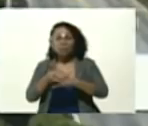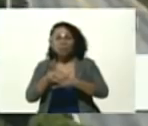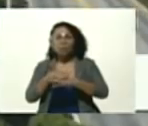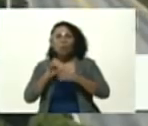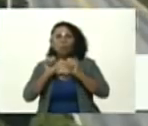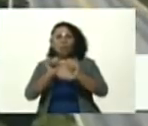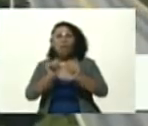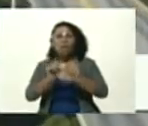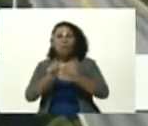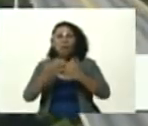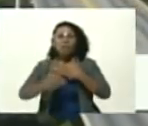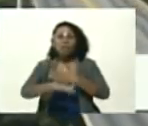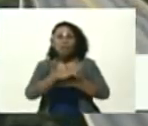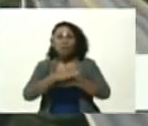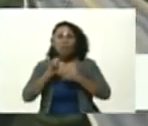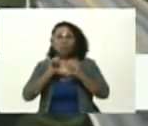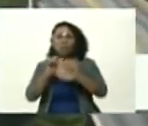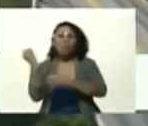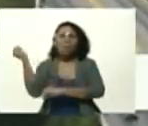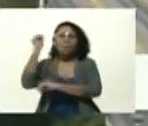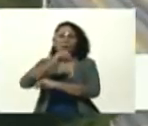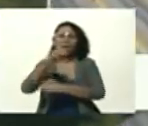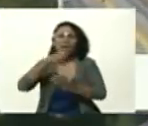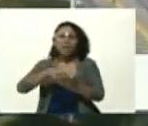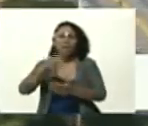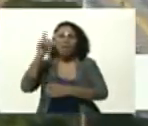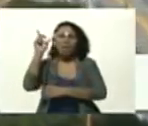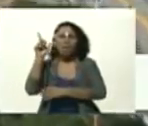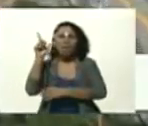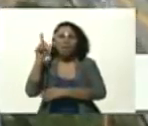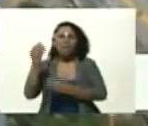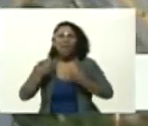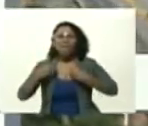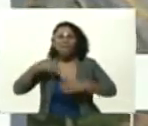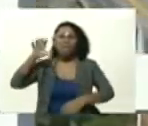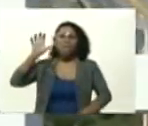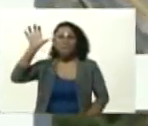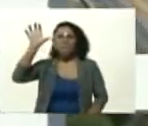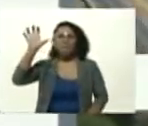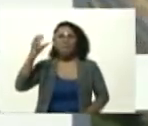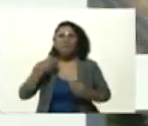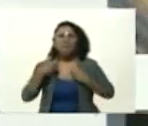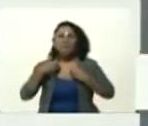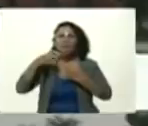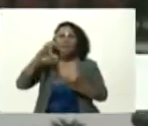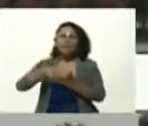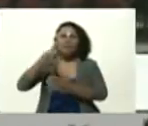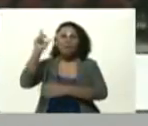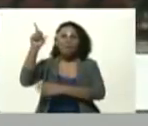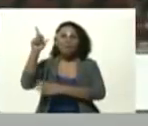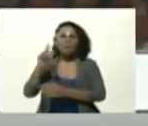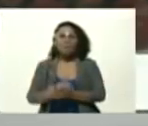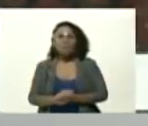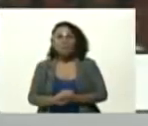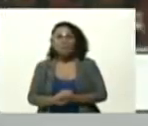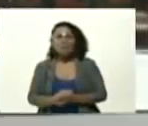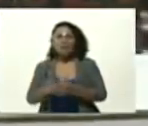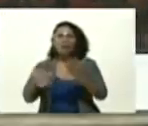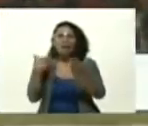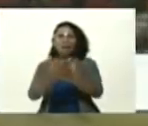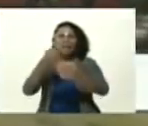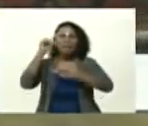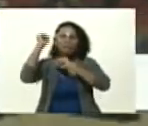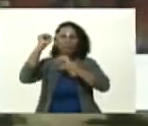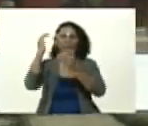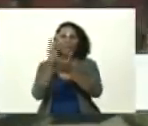Seguimos avanzando, seguimos venciendo del Estado Lara. ¡Que viva la patria! ¡Viva! ¡Que viva el Estado Lara! ¡Viva! ¡Hasta la